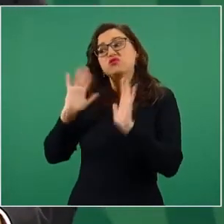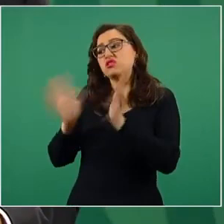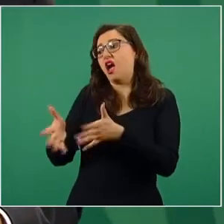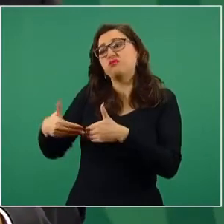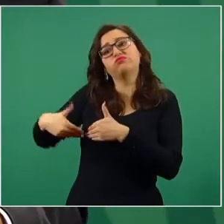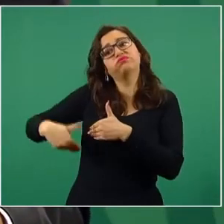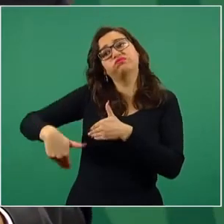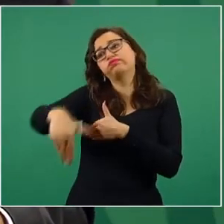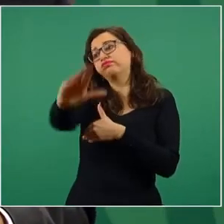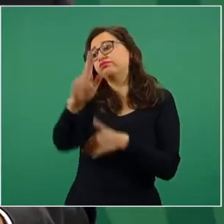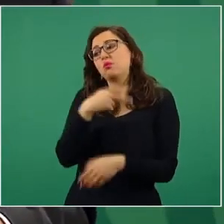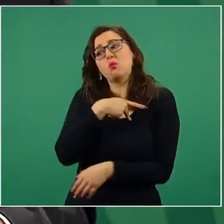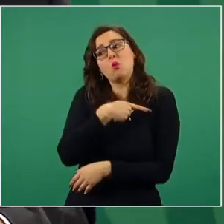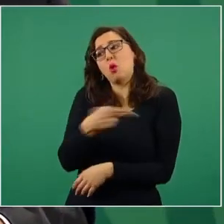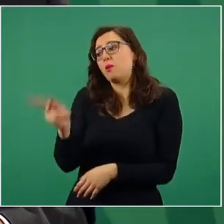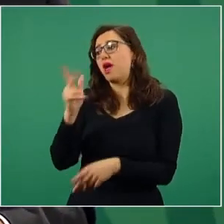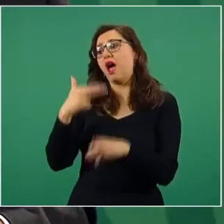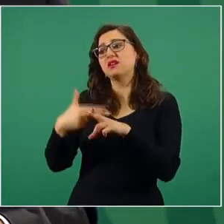porque así es la vida,